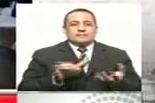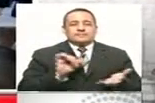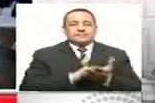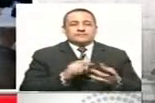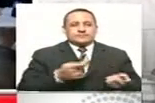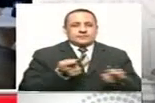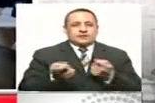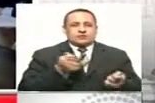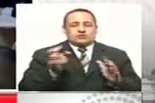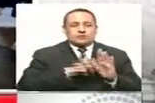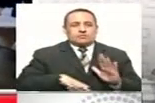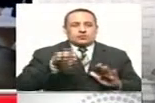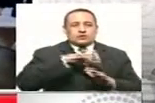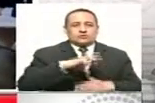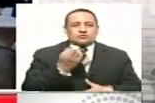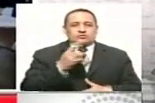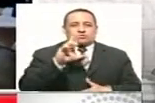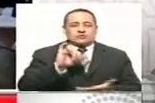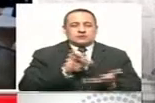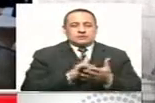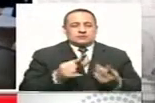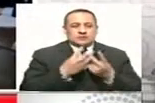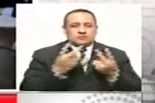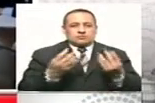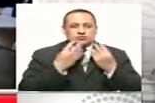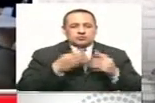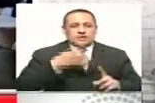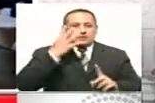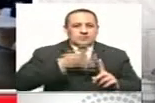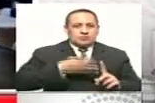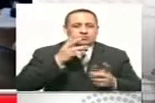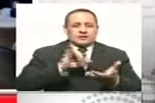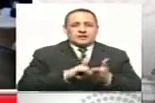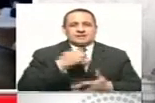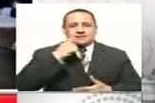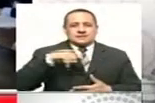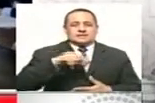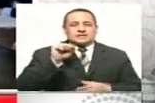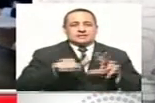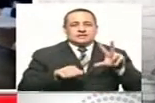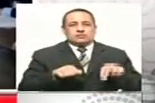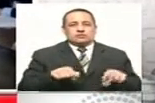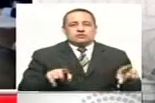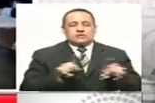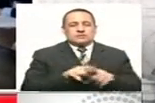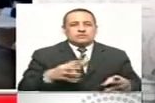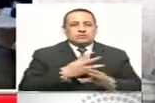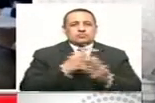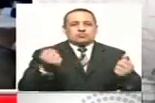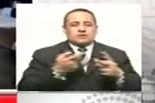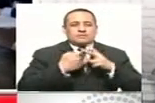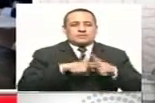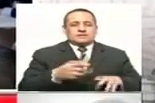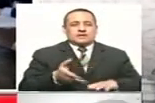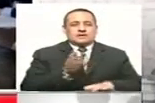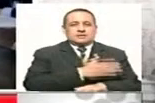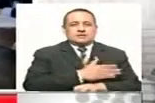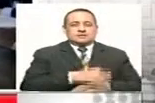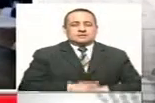por la gestión del proyecto CORA en cuanto a la pandemia. Ellos evalúan si es necesario o no continuar la erradicación e iniciarla,